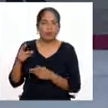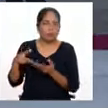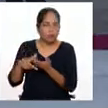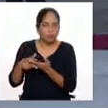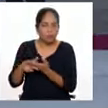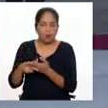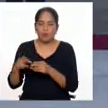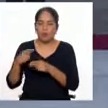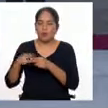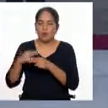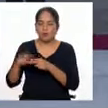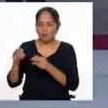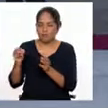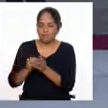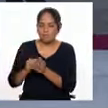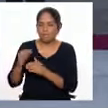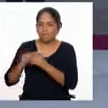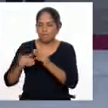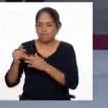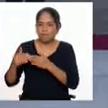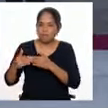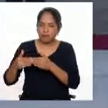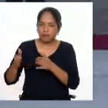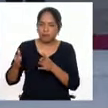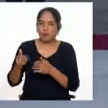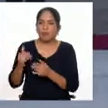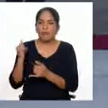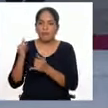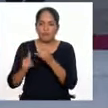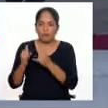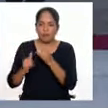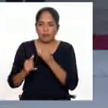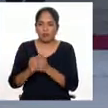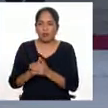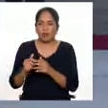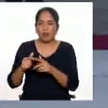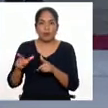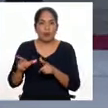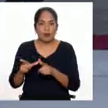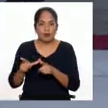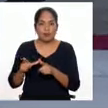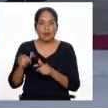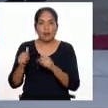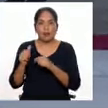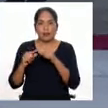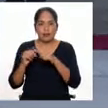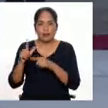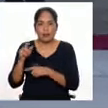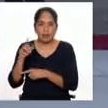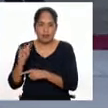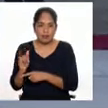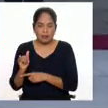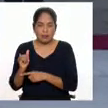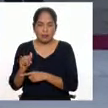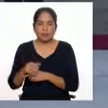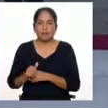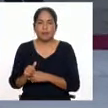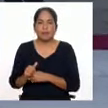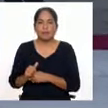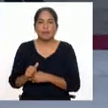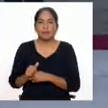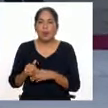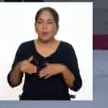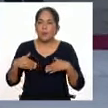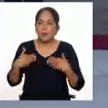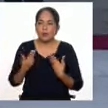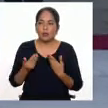ya muy pronto vamos a destrabar para poder culminarlo, decirlo, a la provincia de Atalaya, Centro Poblado de Oventeni, con